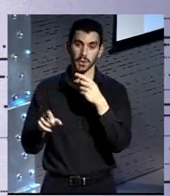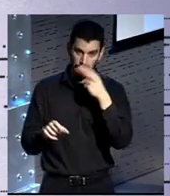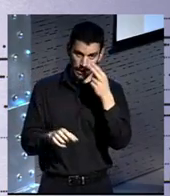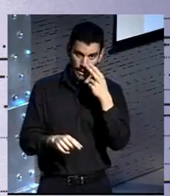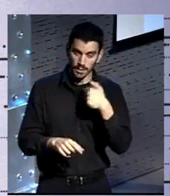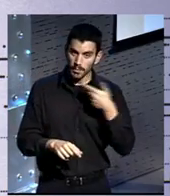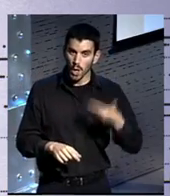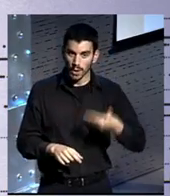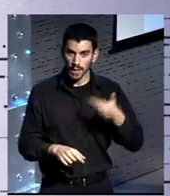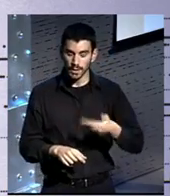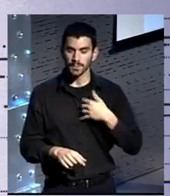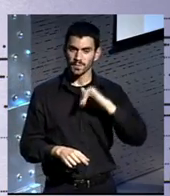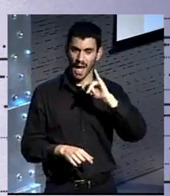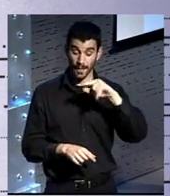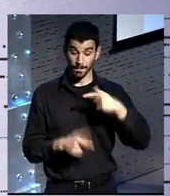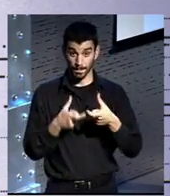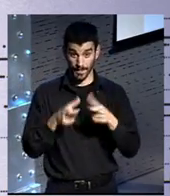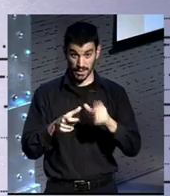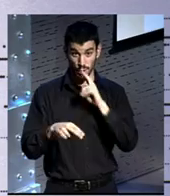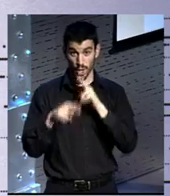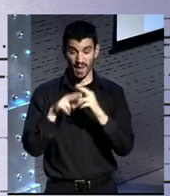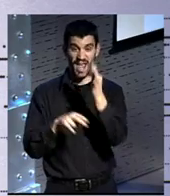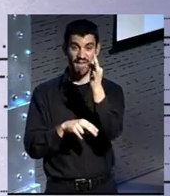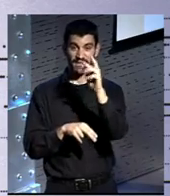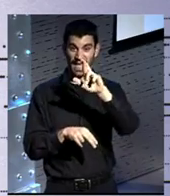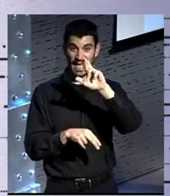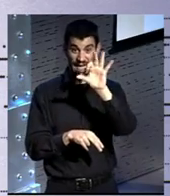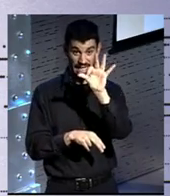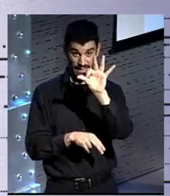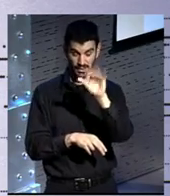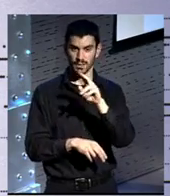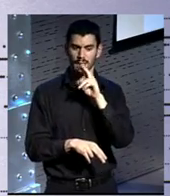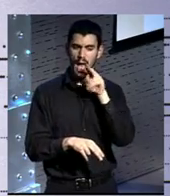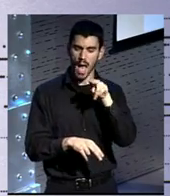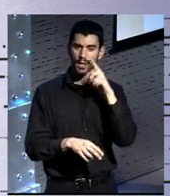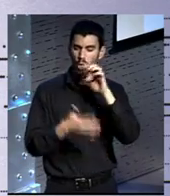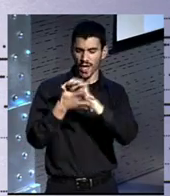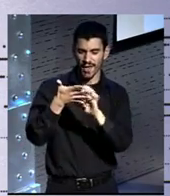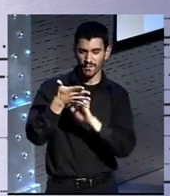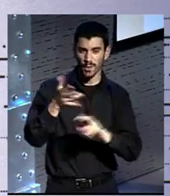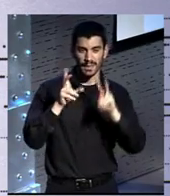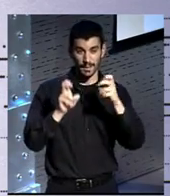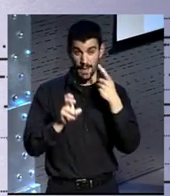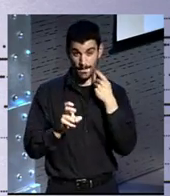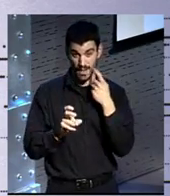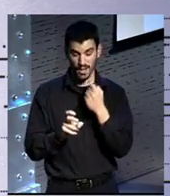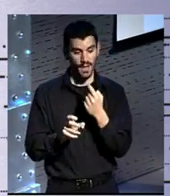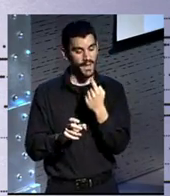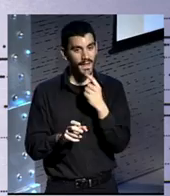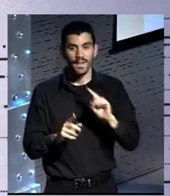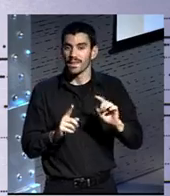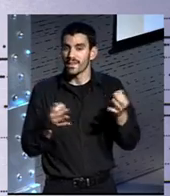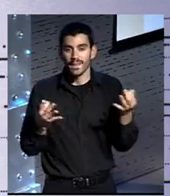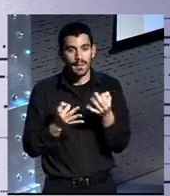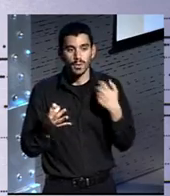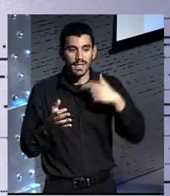estudio sectorial que se hace sobre la banca todos los años, aparece la recomendación como la primera causa de elección